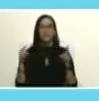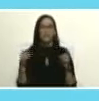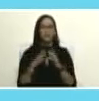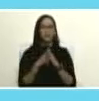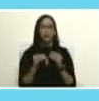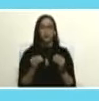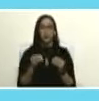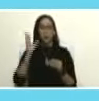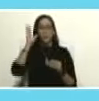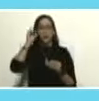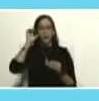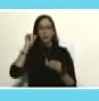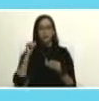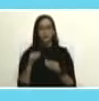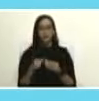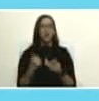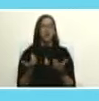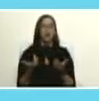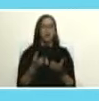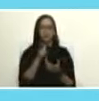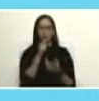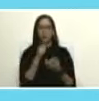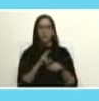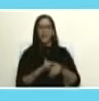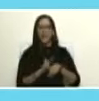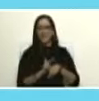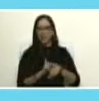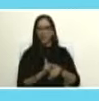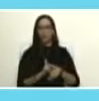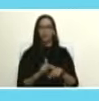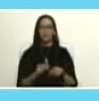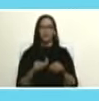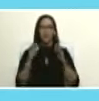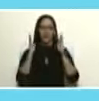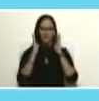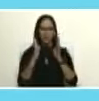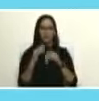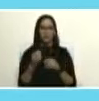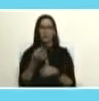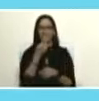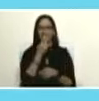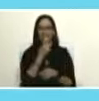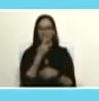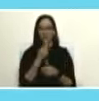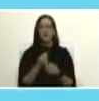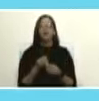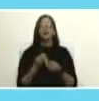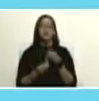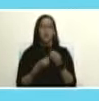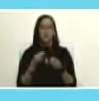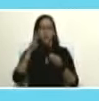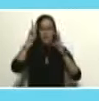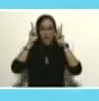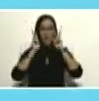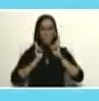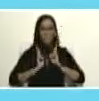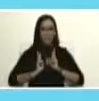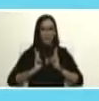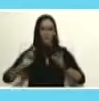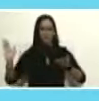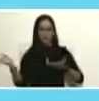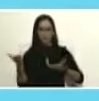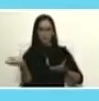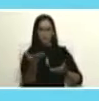baños, consultorio médico, consultorio odontológico, se realizó limpieza,